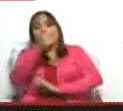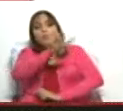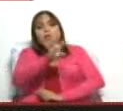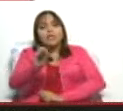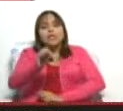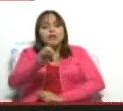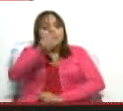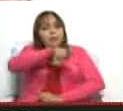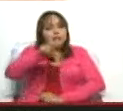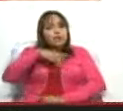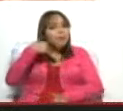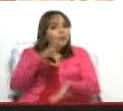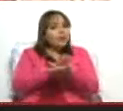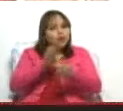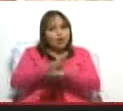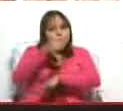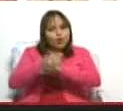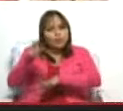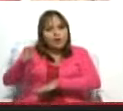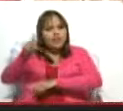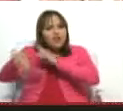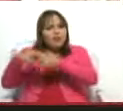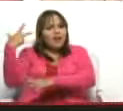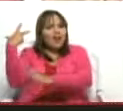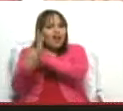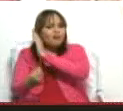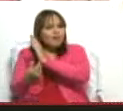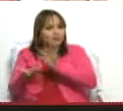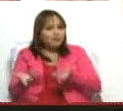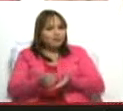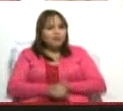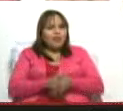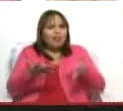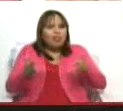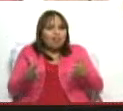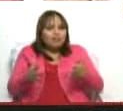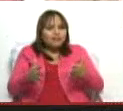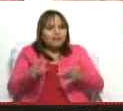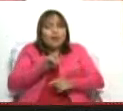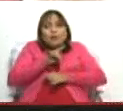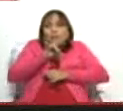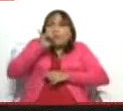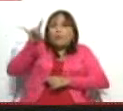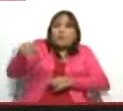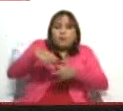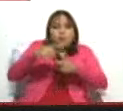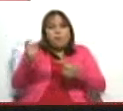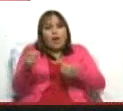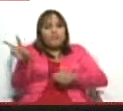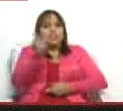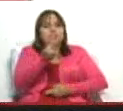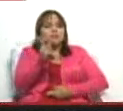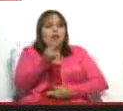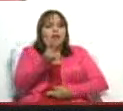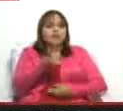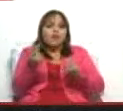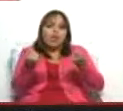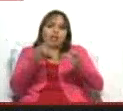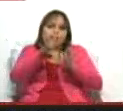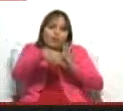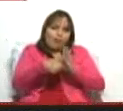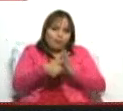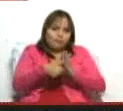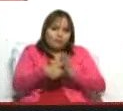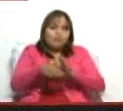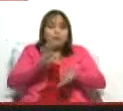personas, y después huyó cobardemente y ahora vive fuera de Venezuela con el dinero que se robó, porque son ellos.